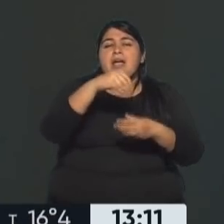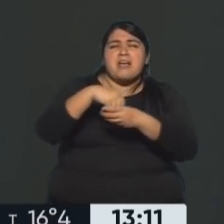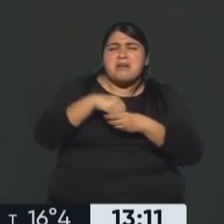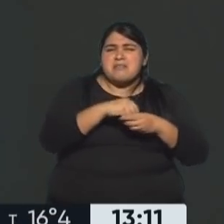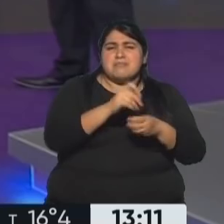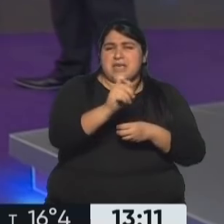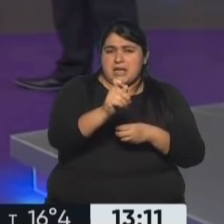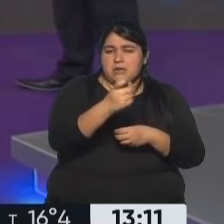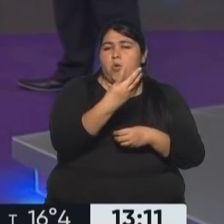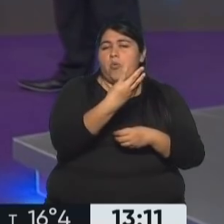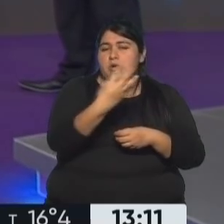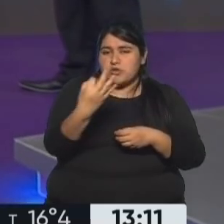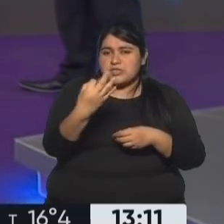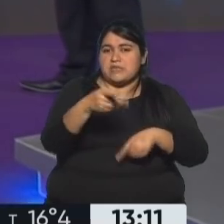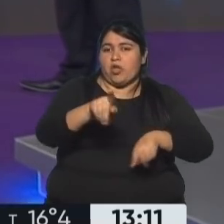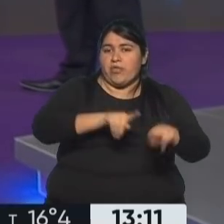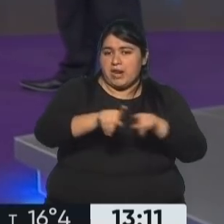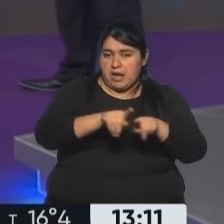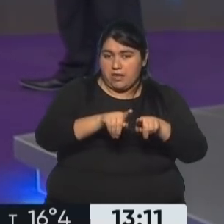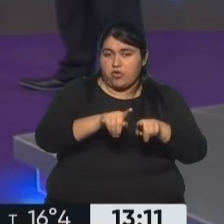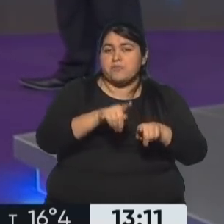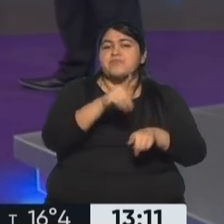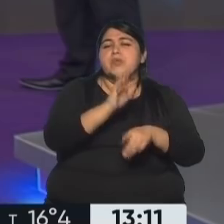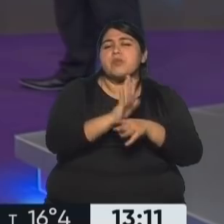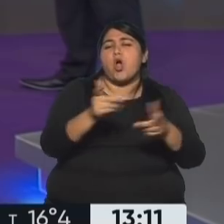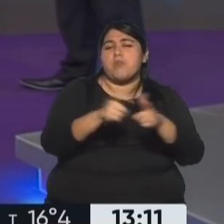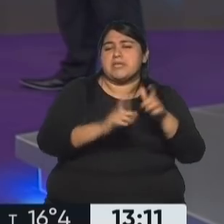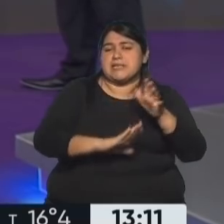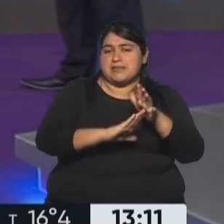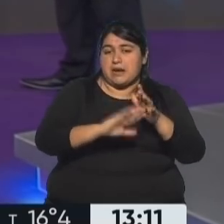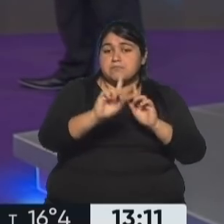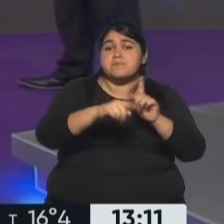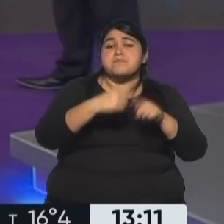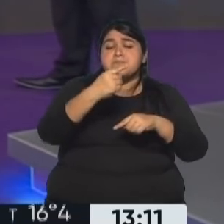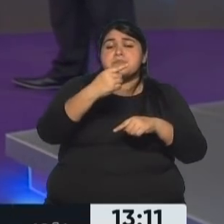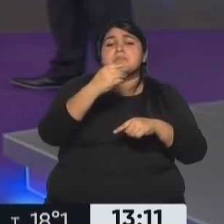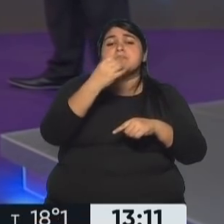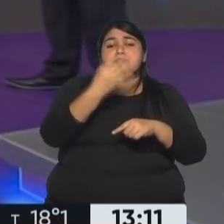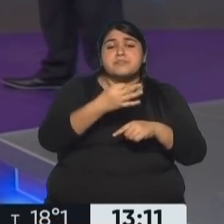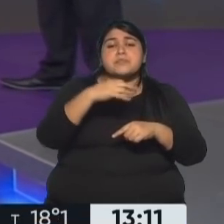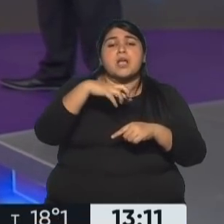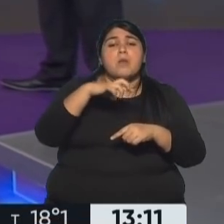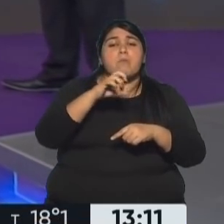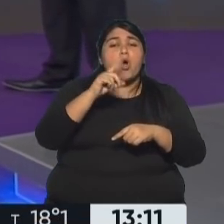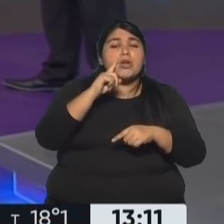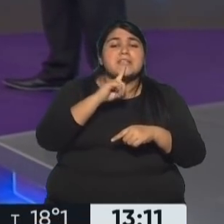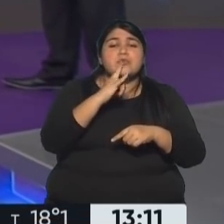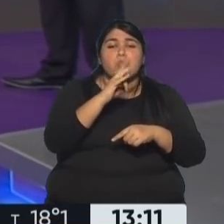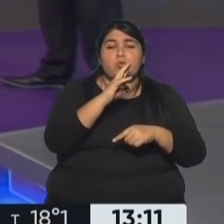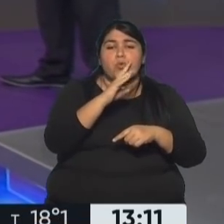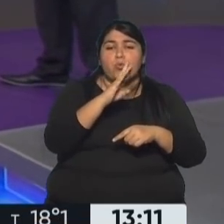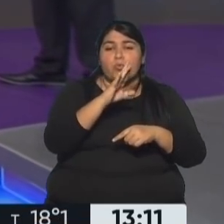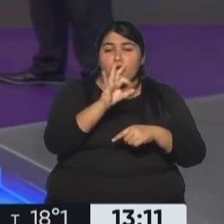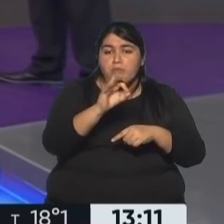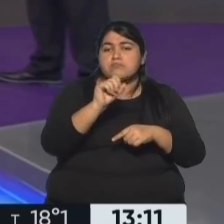casi 400 delegados, y de esos 425 conforman el Politburo, que son en